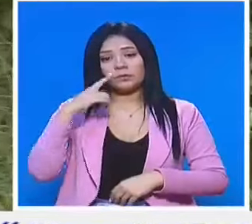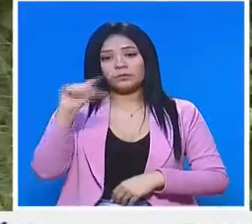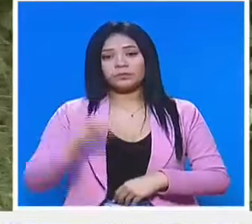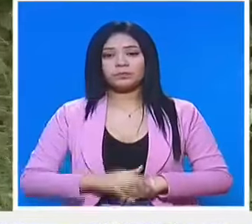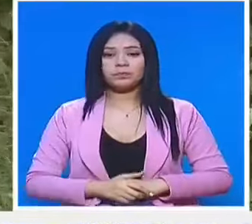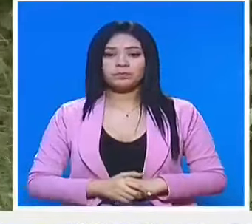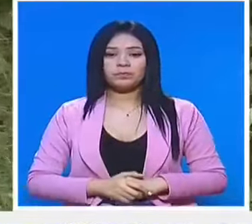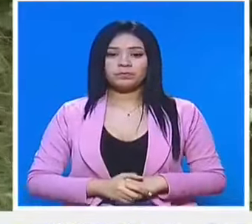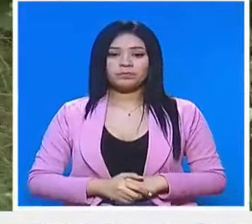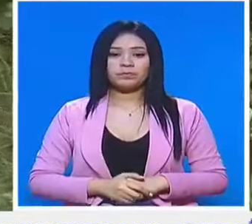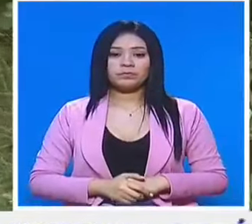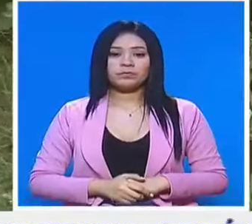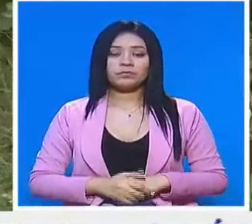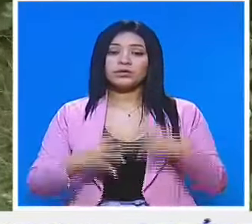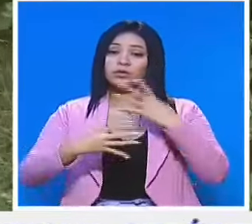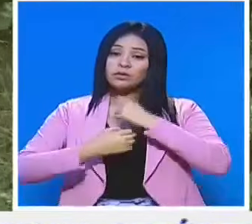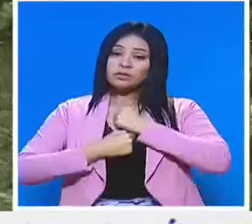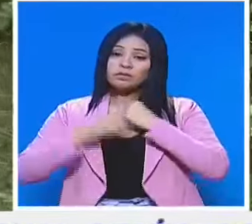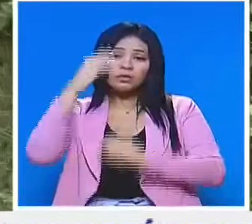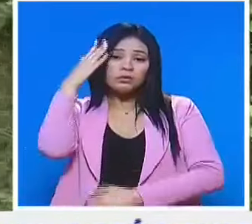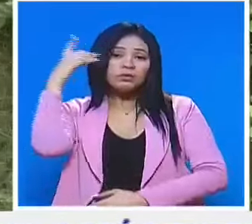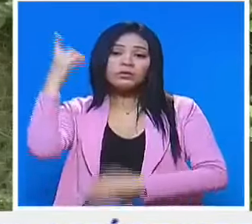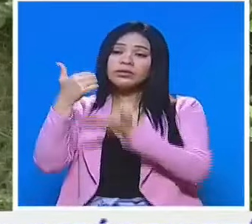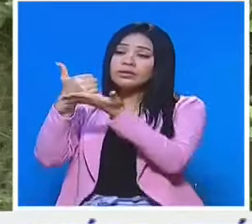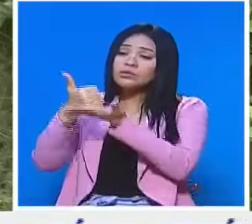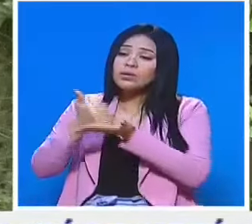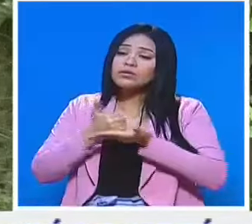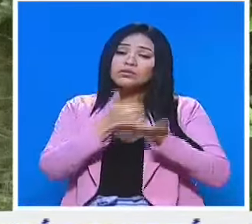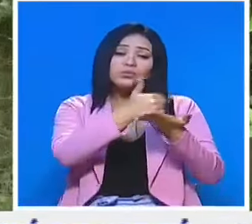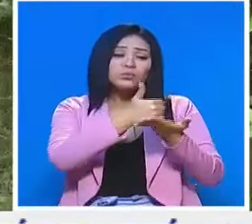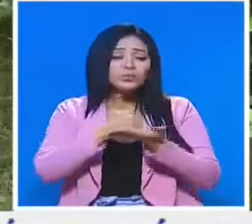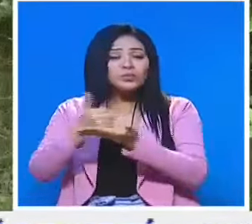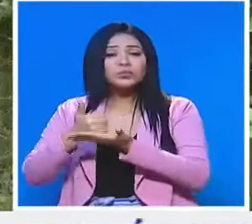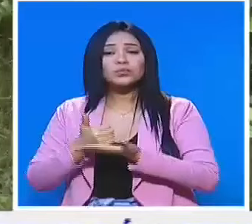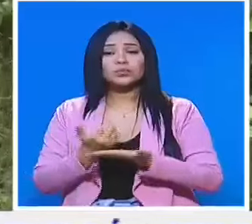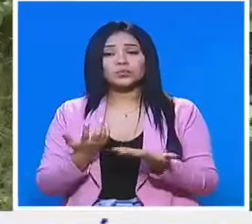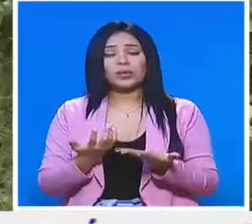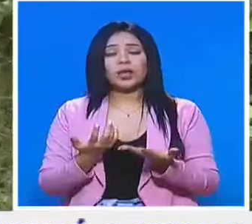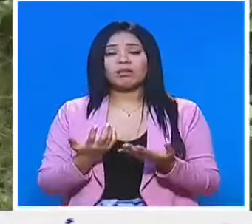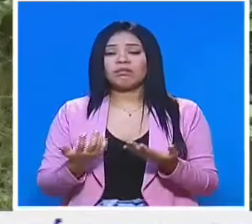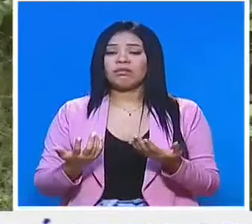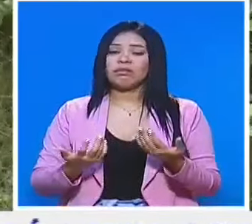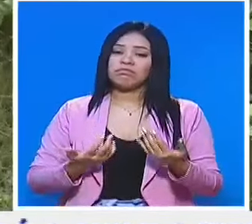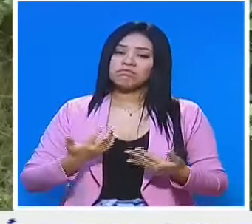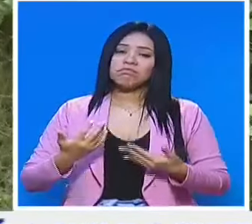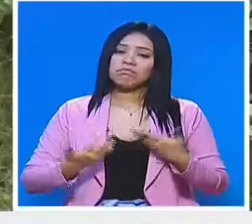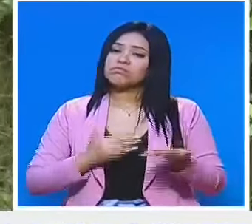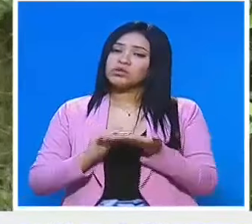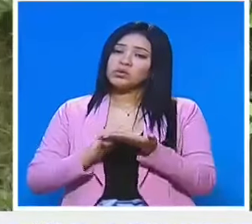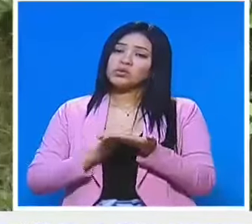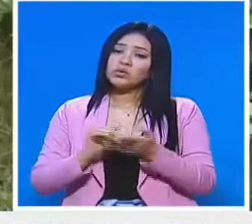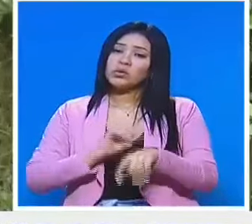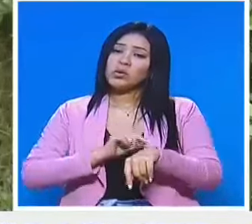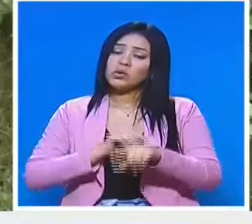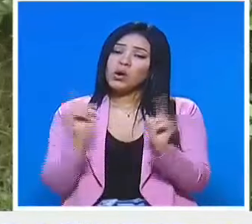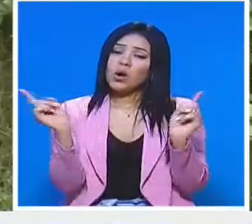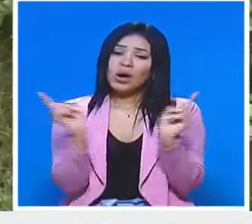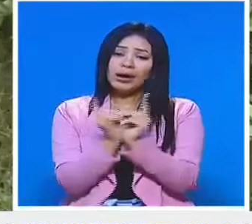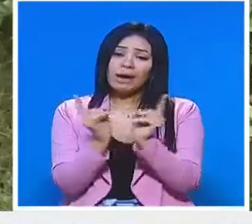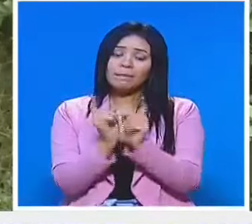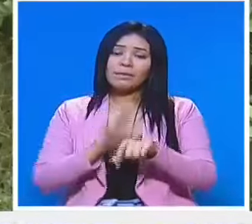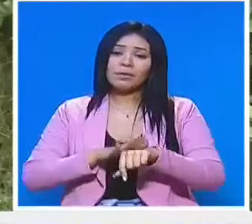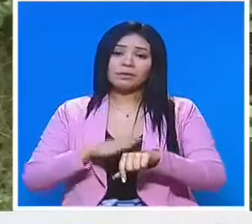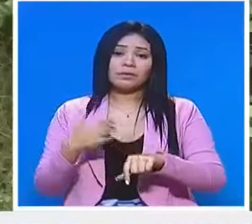qué bueno. Confiando en Dios, que nos ayuden, que nos, mira, que nos den la pronta solución, porque estamos